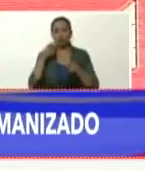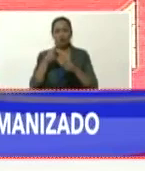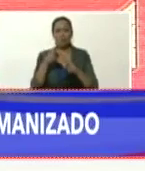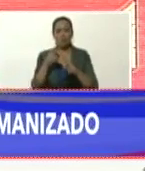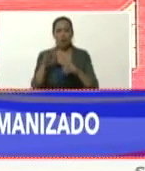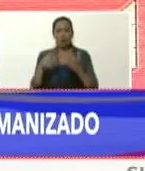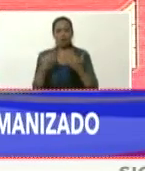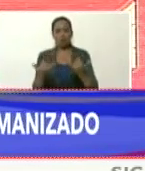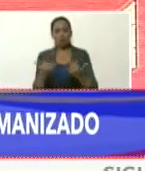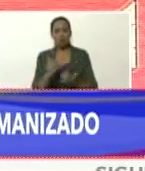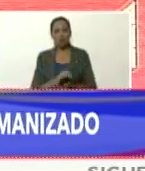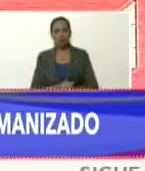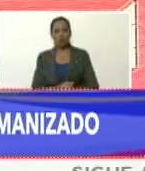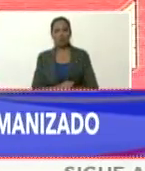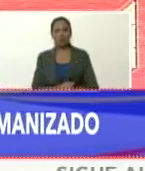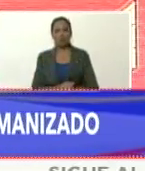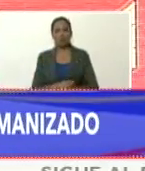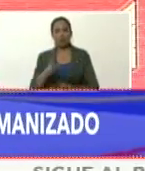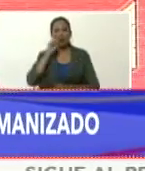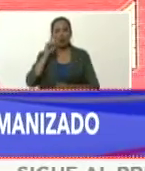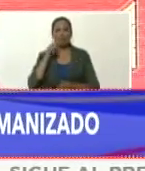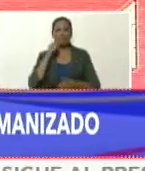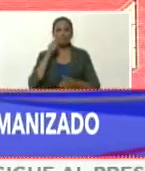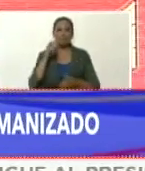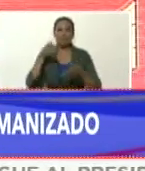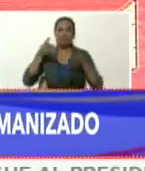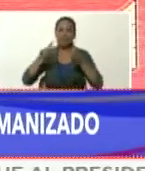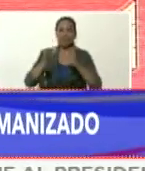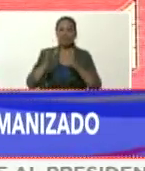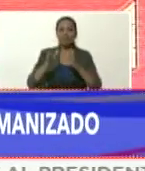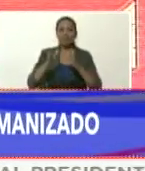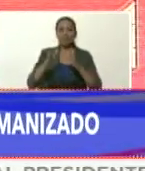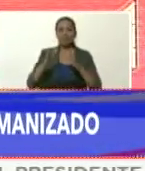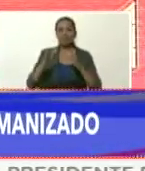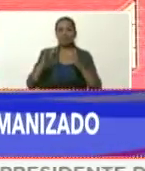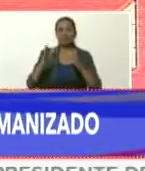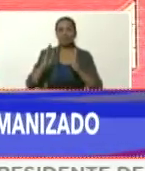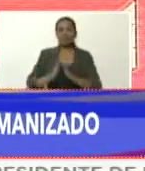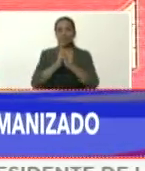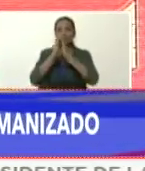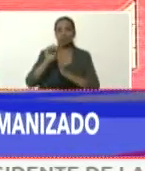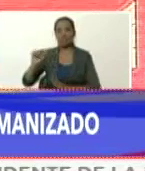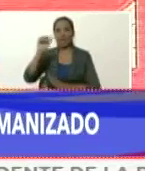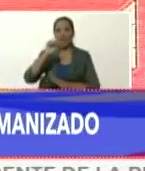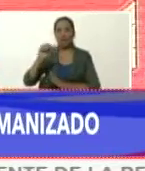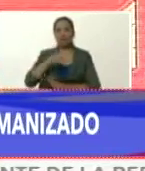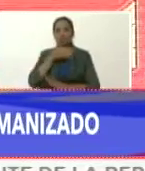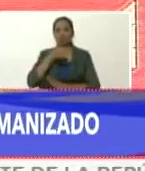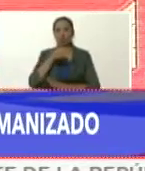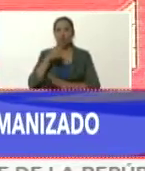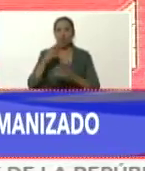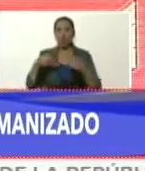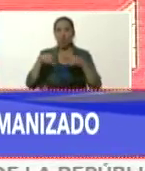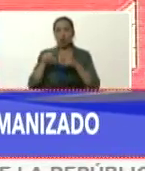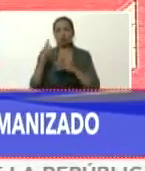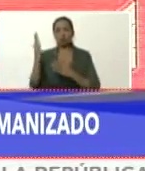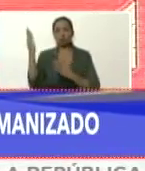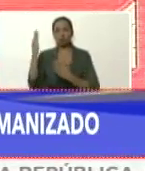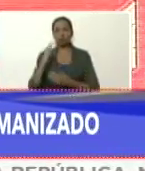directamente a la maternidad Santana del Instituto Venezolano de los Seguros Sociales en San Bernardino.